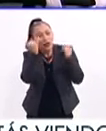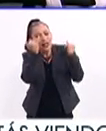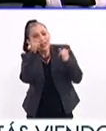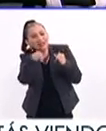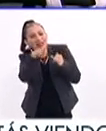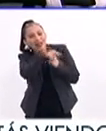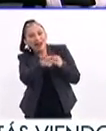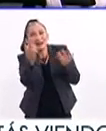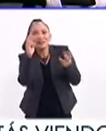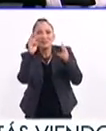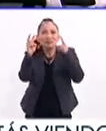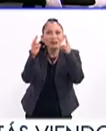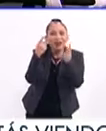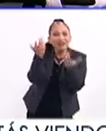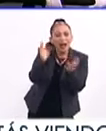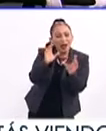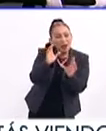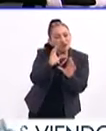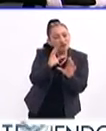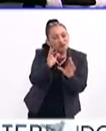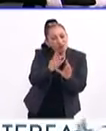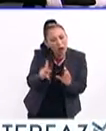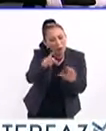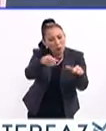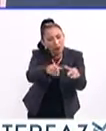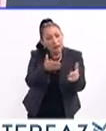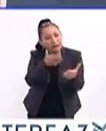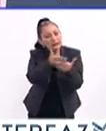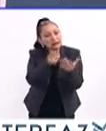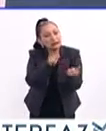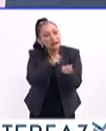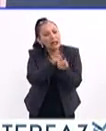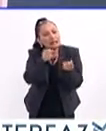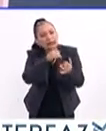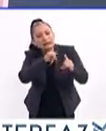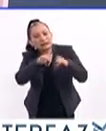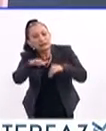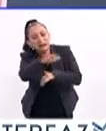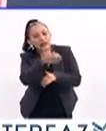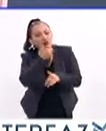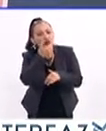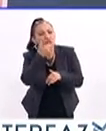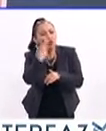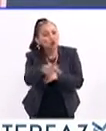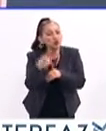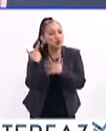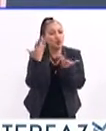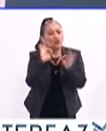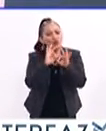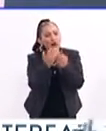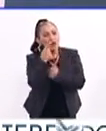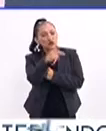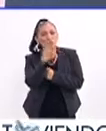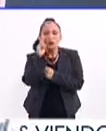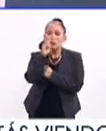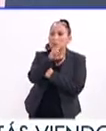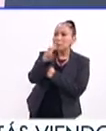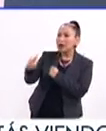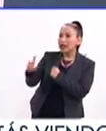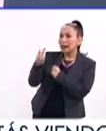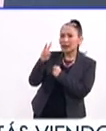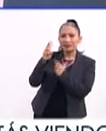de un pueblo es acercarnos realmente a esa geografía, a esas costumbres, a esa forma de ver el